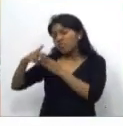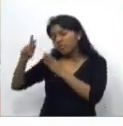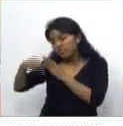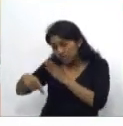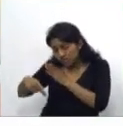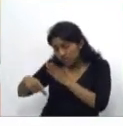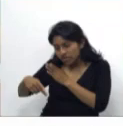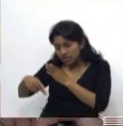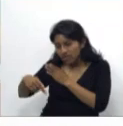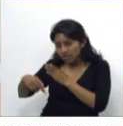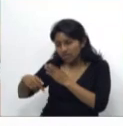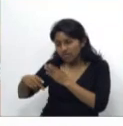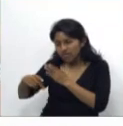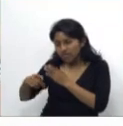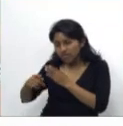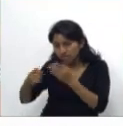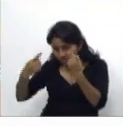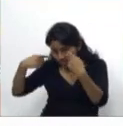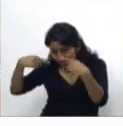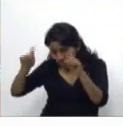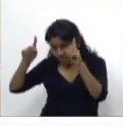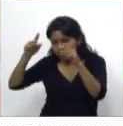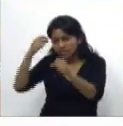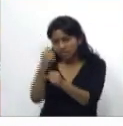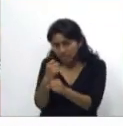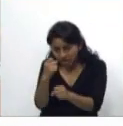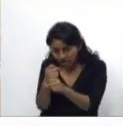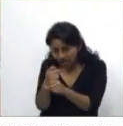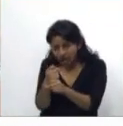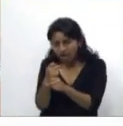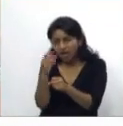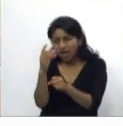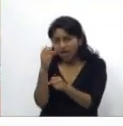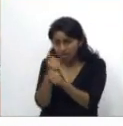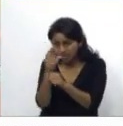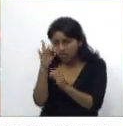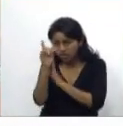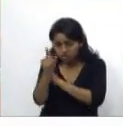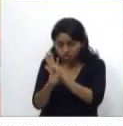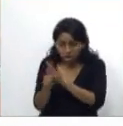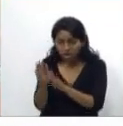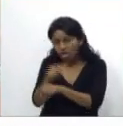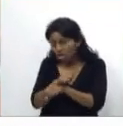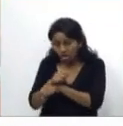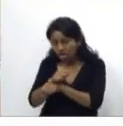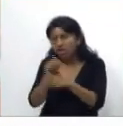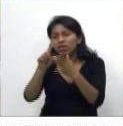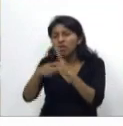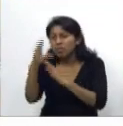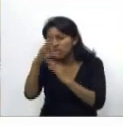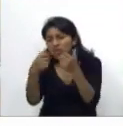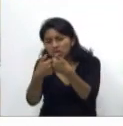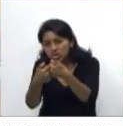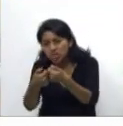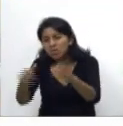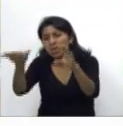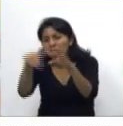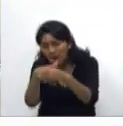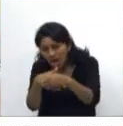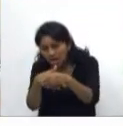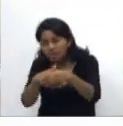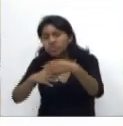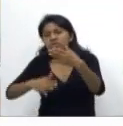profesional, sales, trabajas 8 horas además, después buscas tu pareja, te casas,